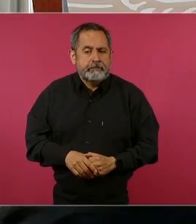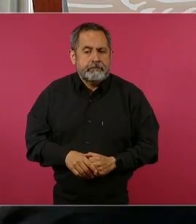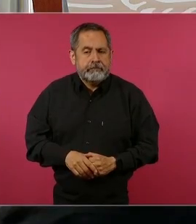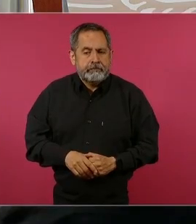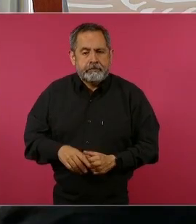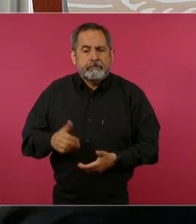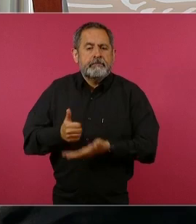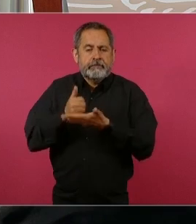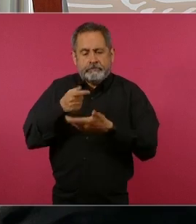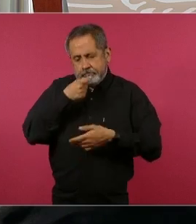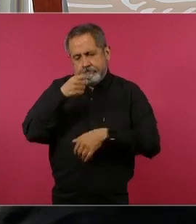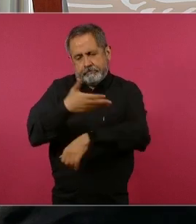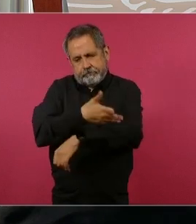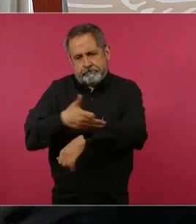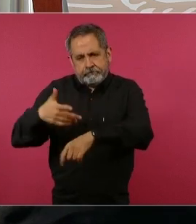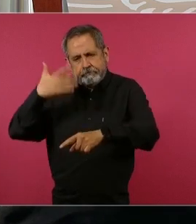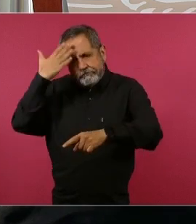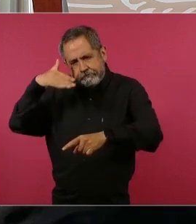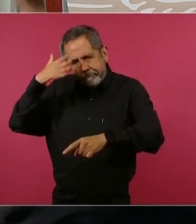a los familiares,